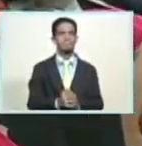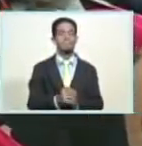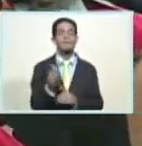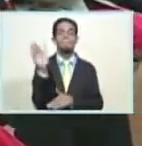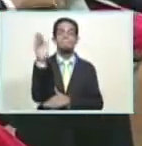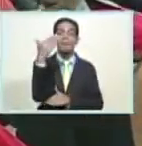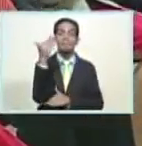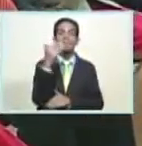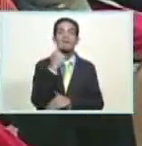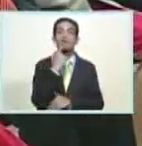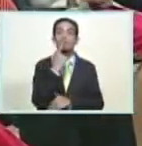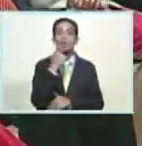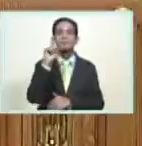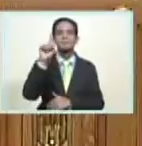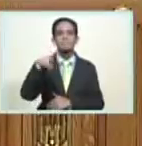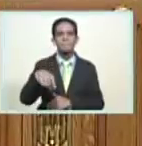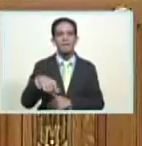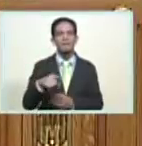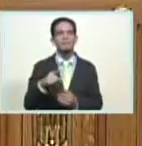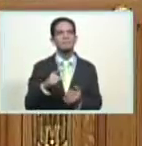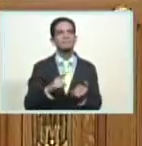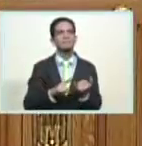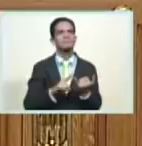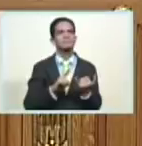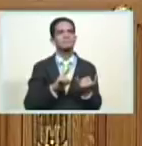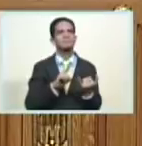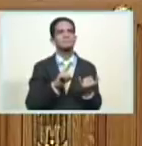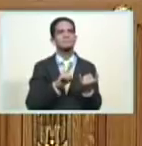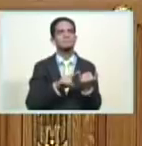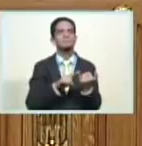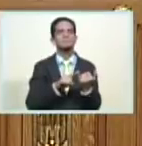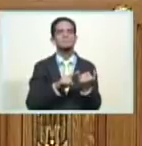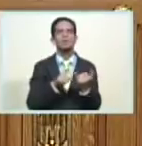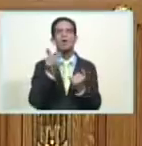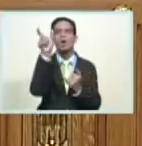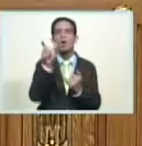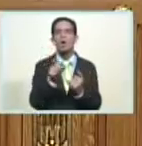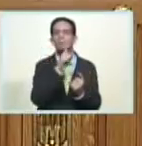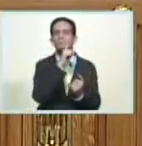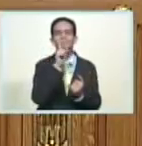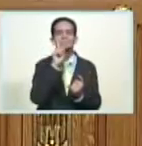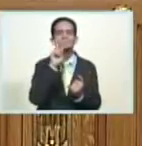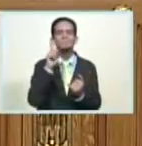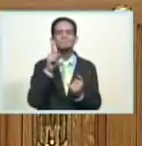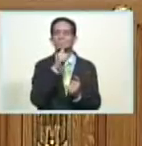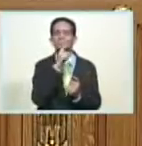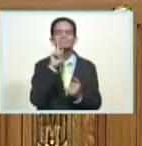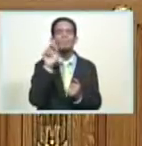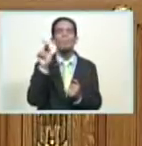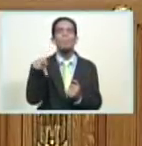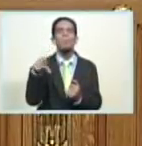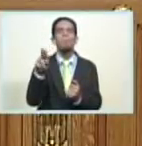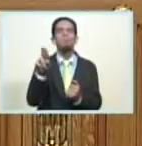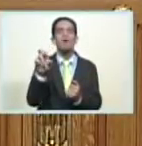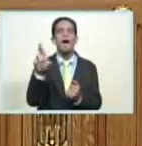Bandera roja también, Gabriel Puerta, que terminó en la ultraderecha. Da mucha tristeza, ¿verdad?